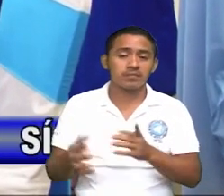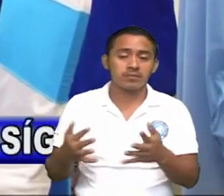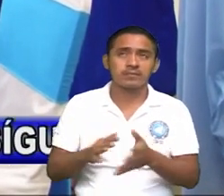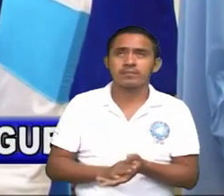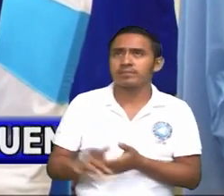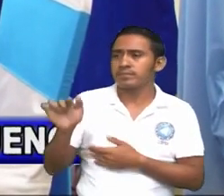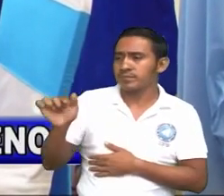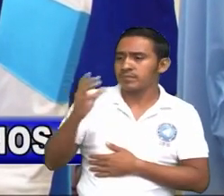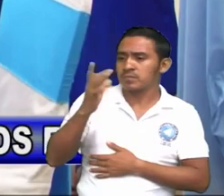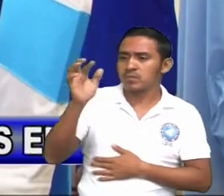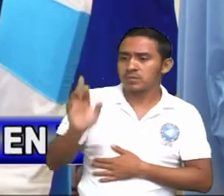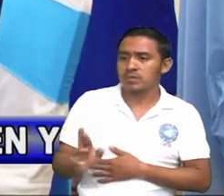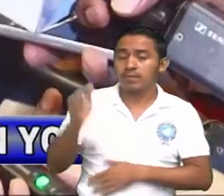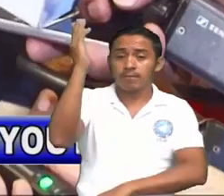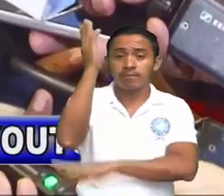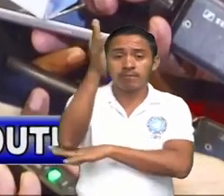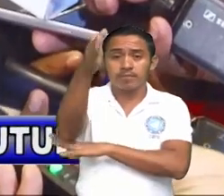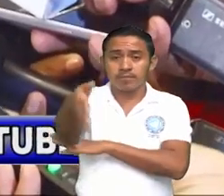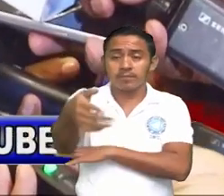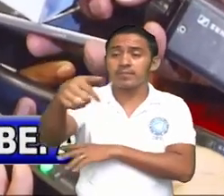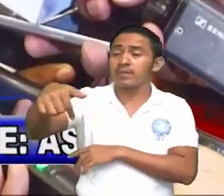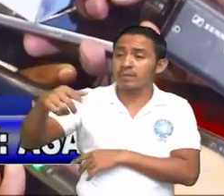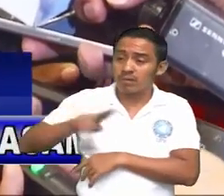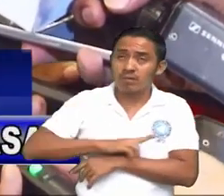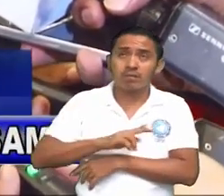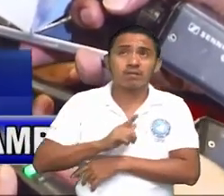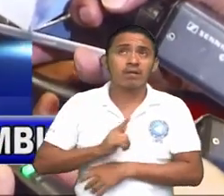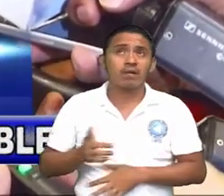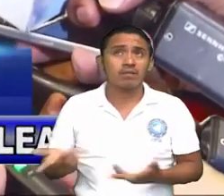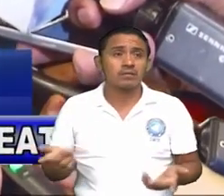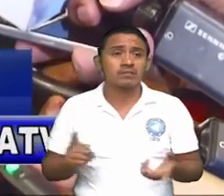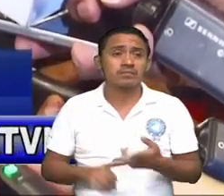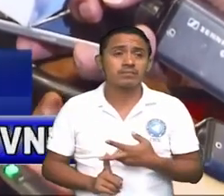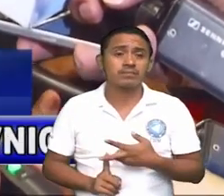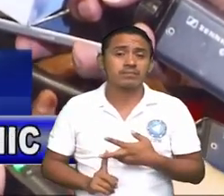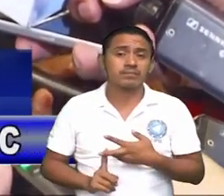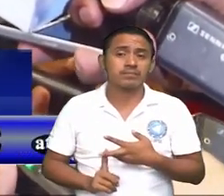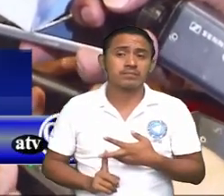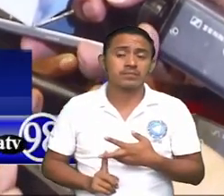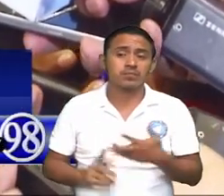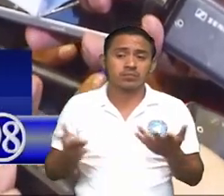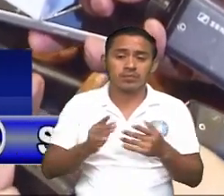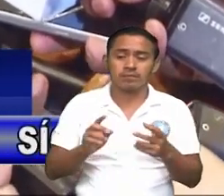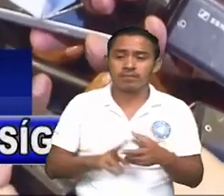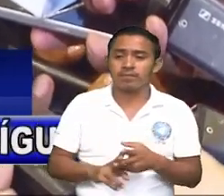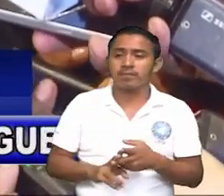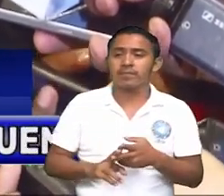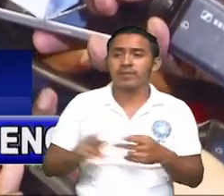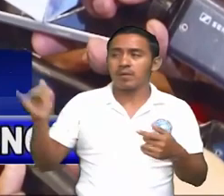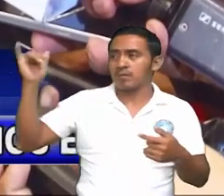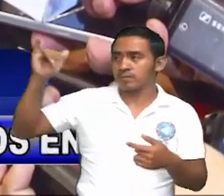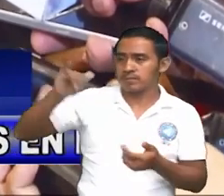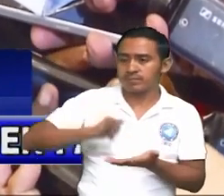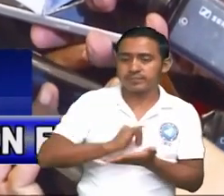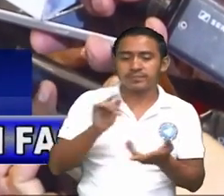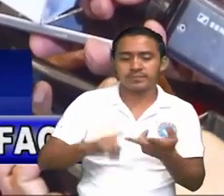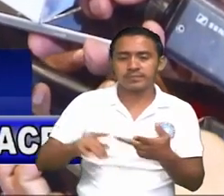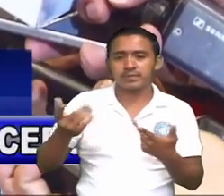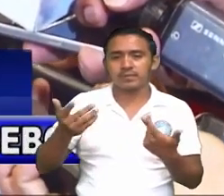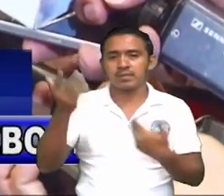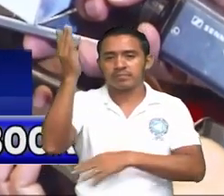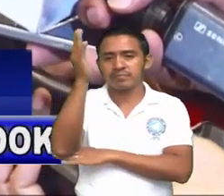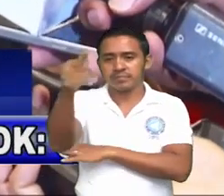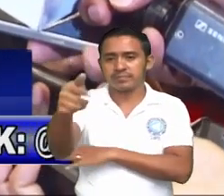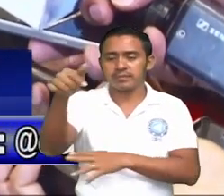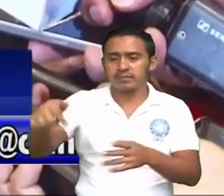Rica y también con todas las fronteras, recuerden que nosotros tenemos un equipo que está establecido tanto en las fronteras aéreas, terrestres como acuáticas,